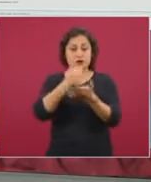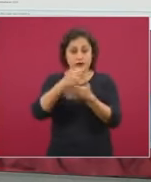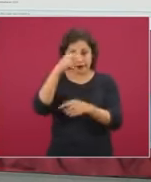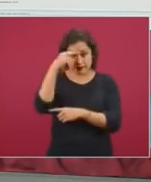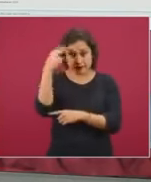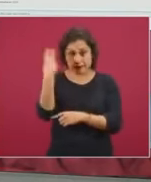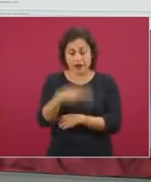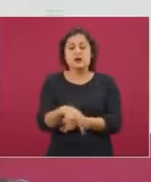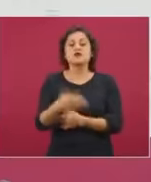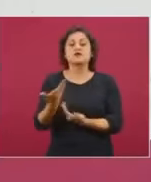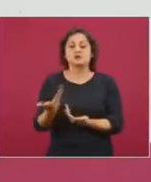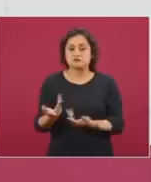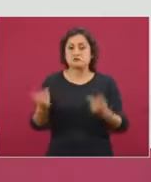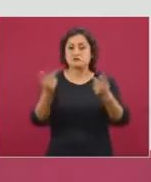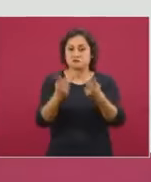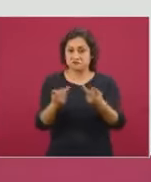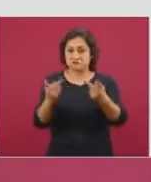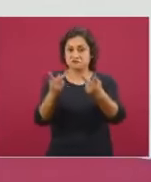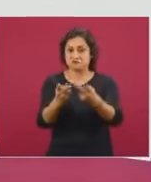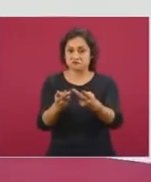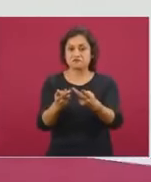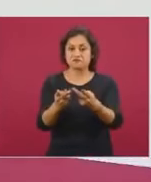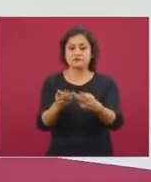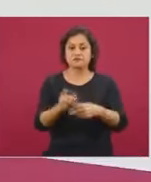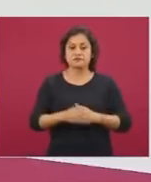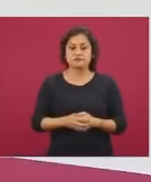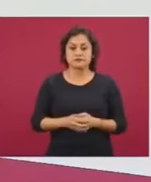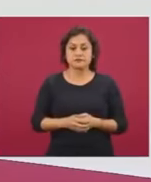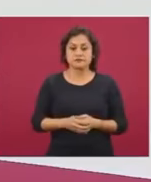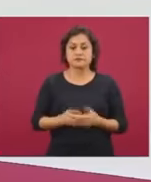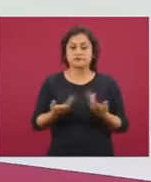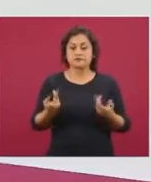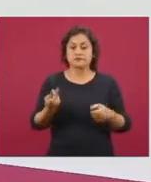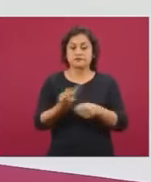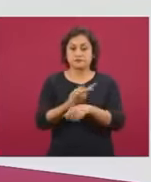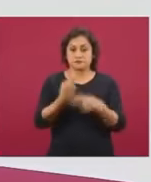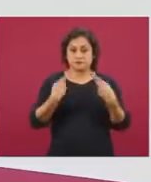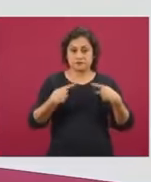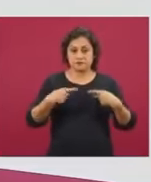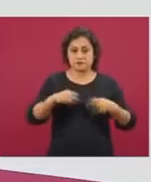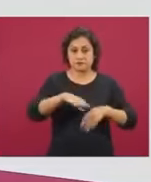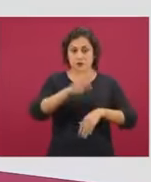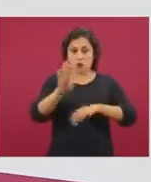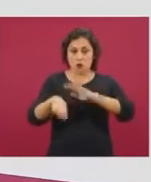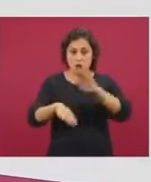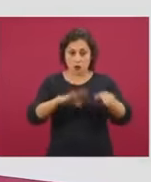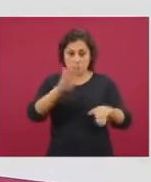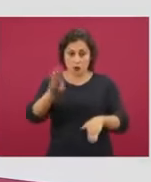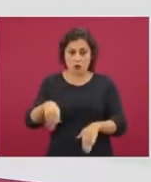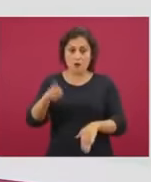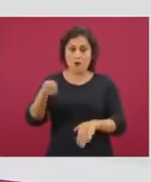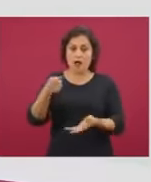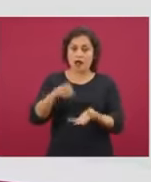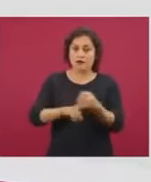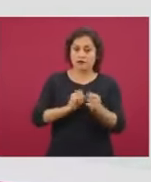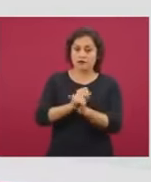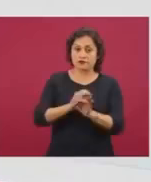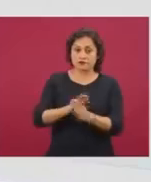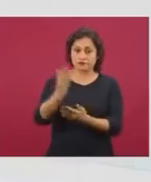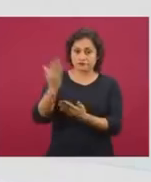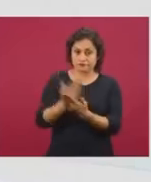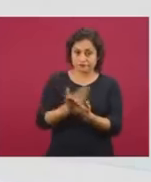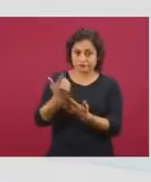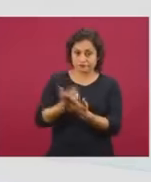también muy parecida a la misma curva que vemos de la mortalidad en el caso del CISBER, donde tuvimos un